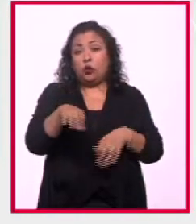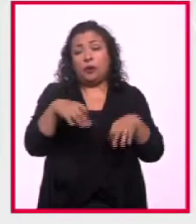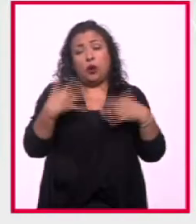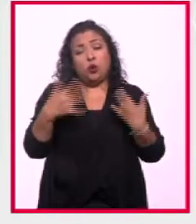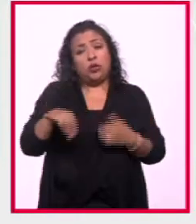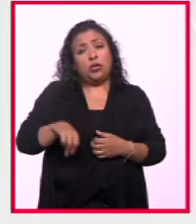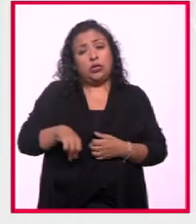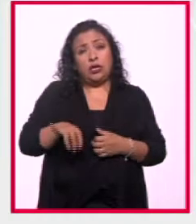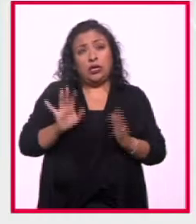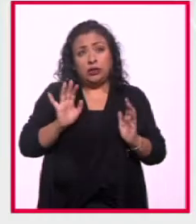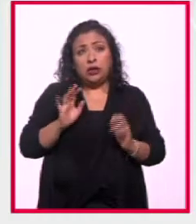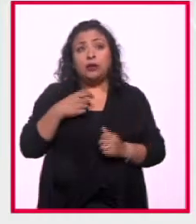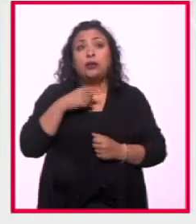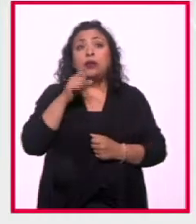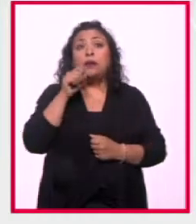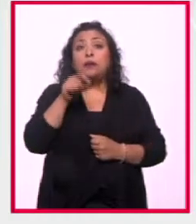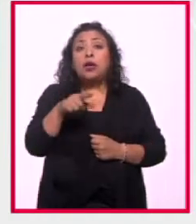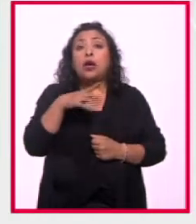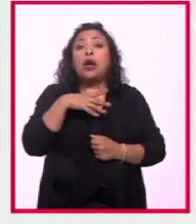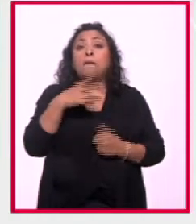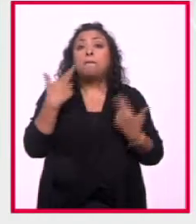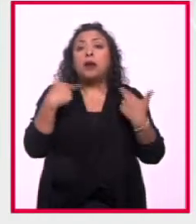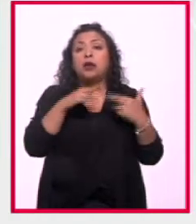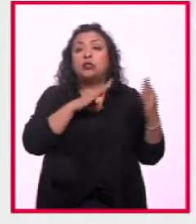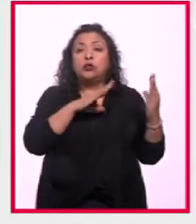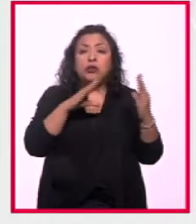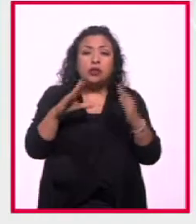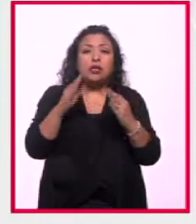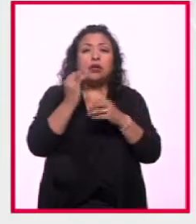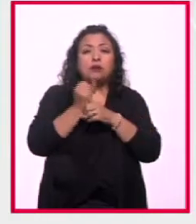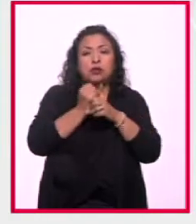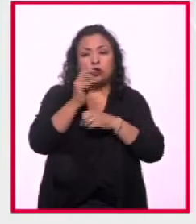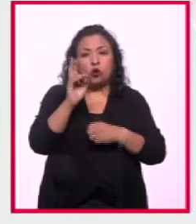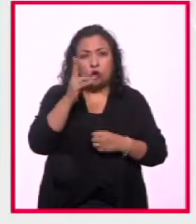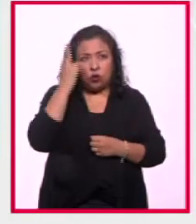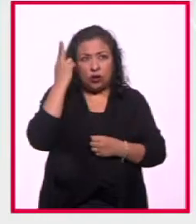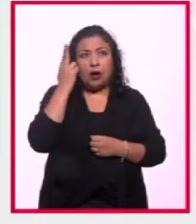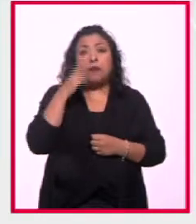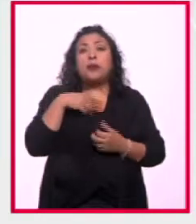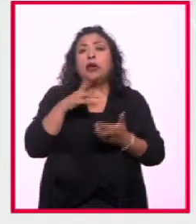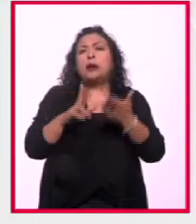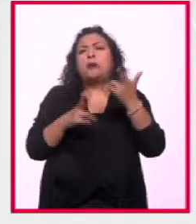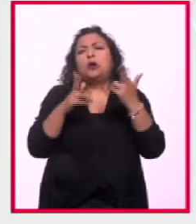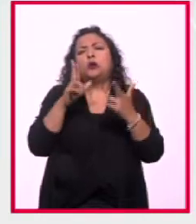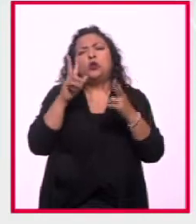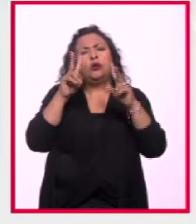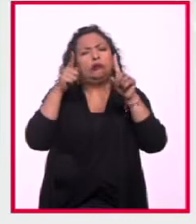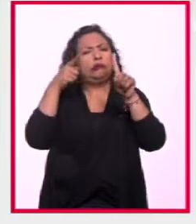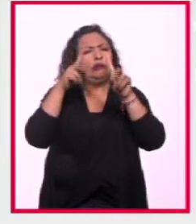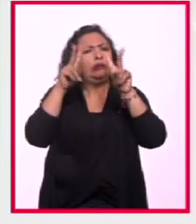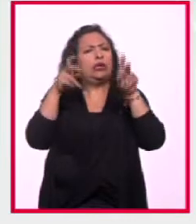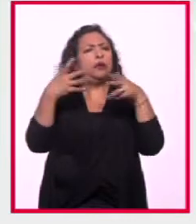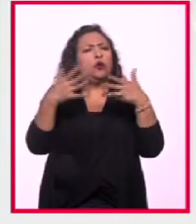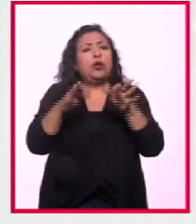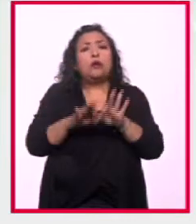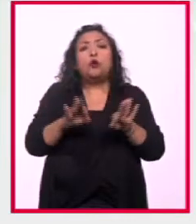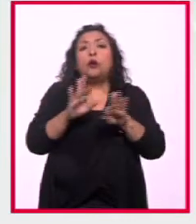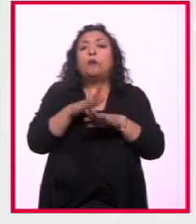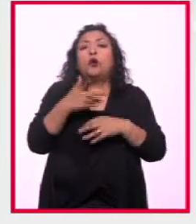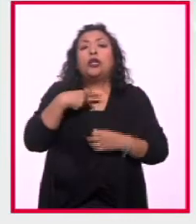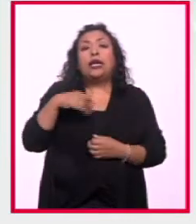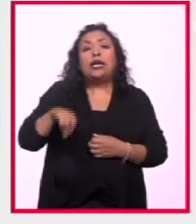muy interesante por allá además de ser profesor investigador de la unam la revolución es tu gran tema porque te